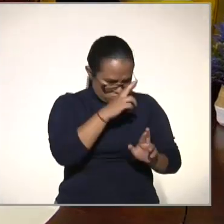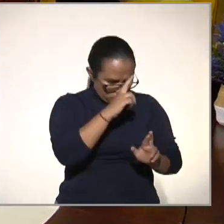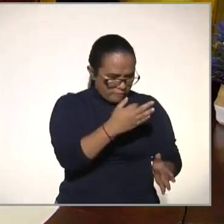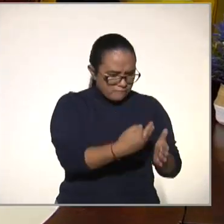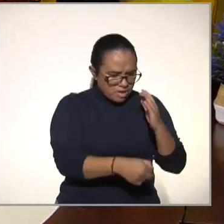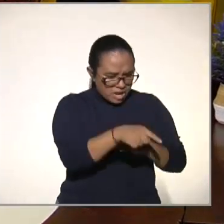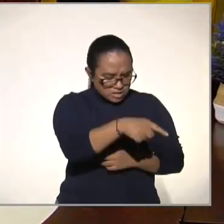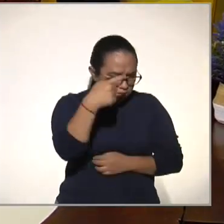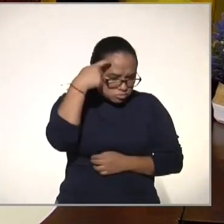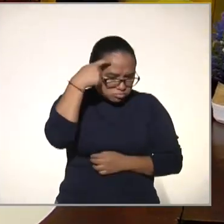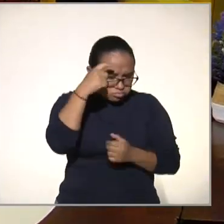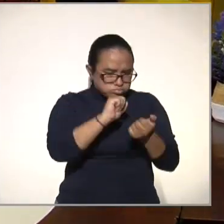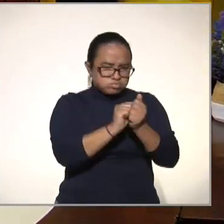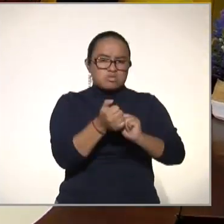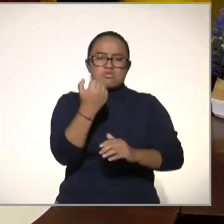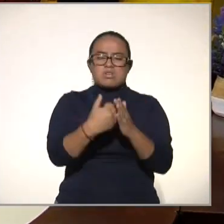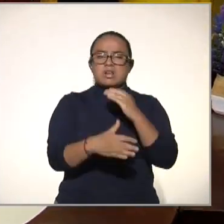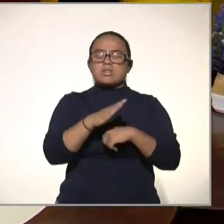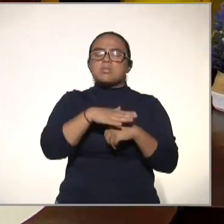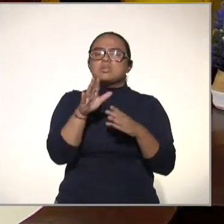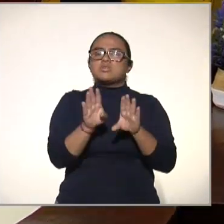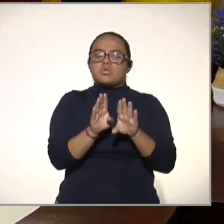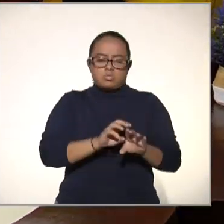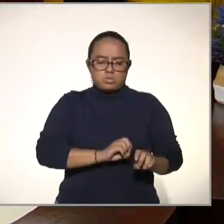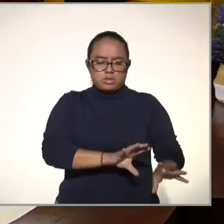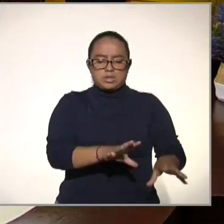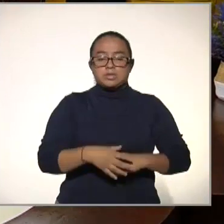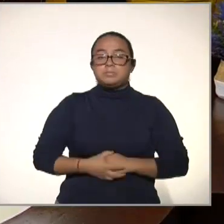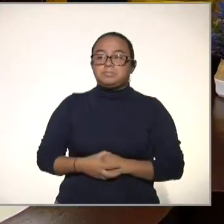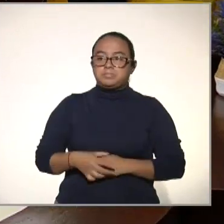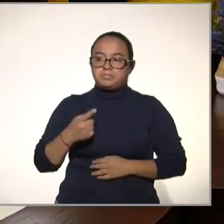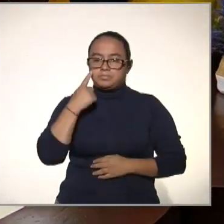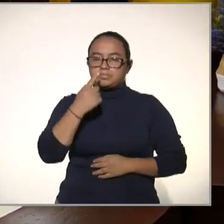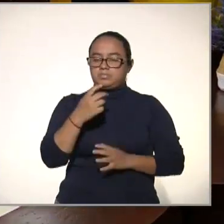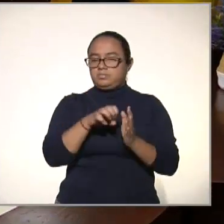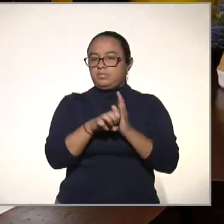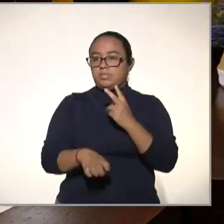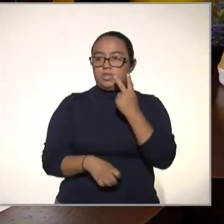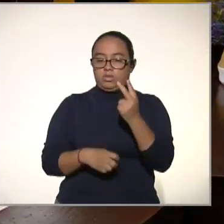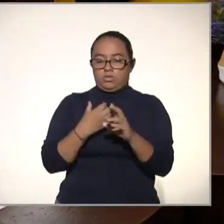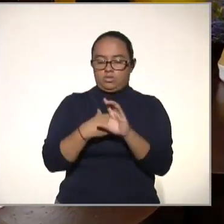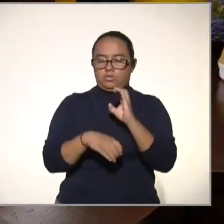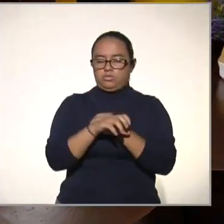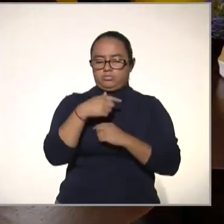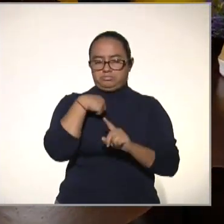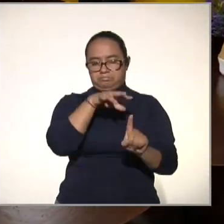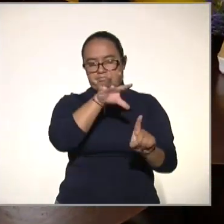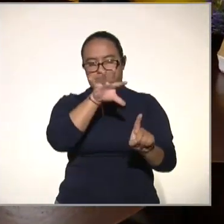no termina de desarrollarse? Ahí, por ejemplo, hay dos cosas que saco de ahí.